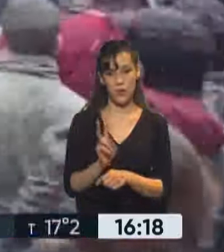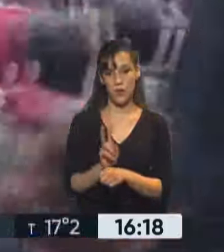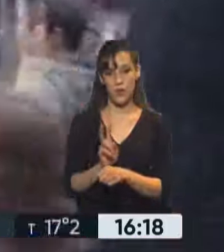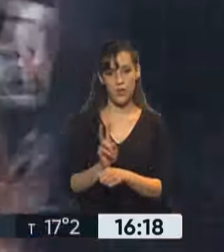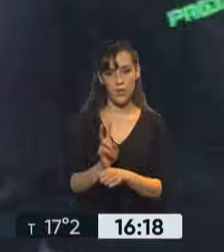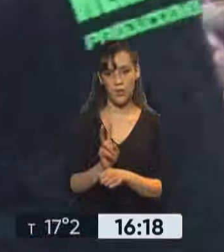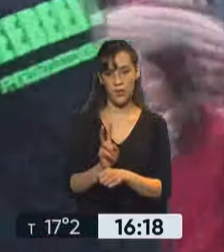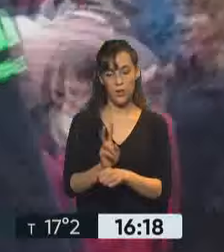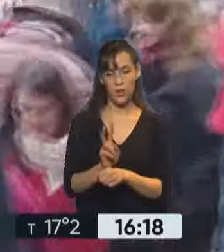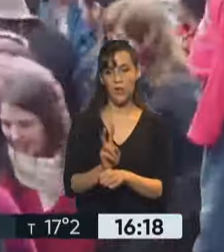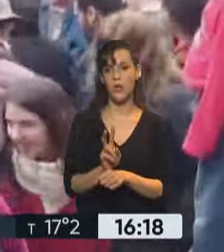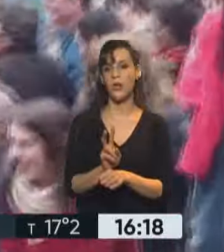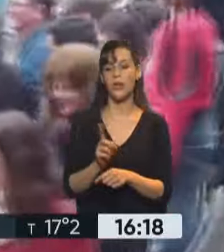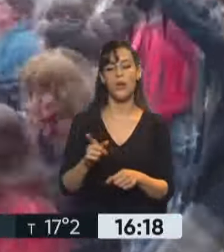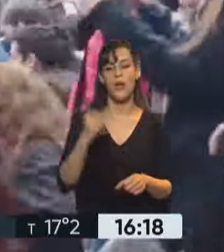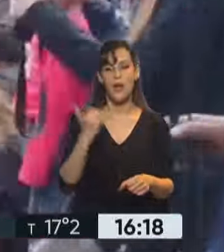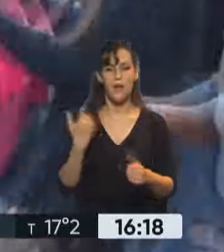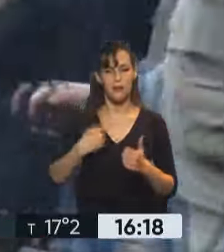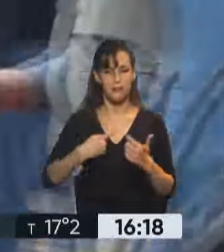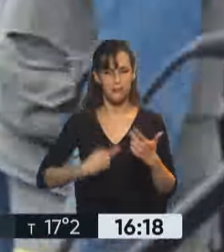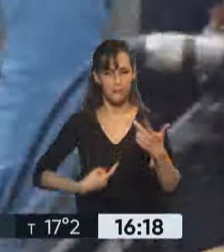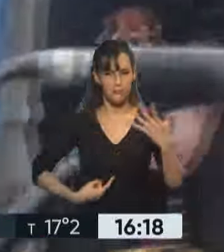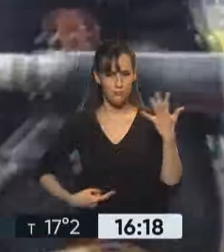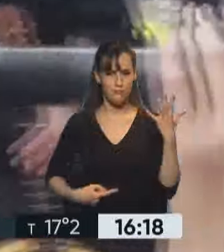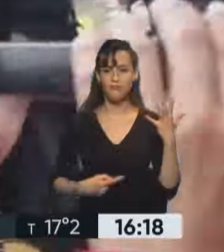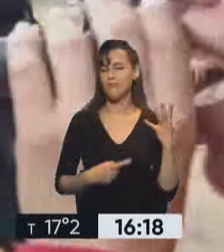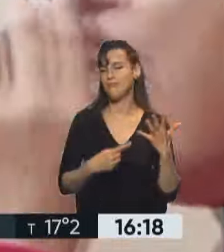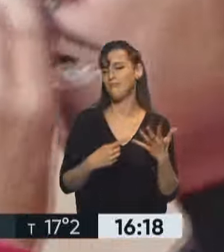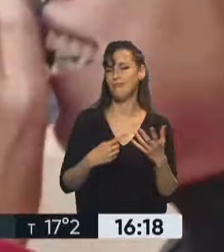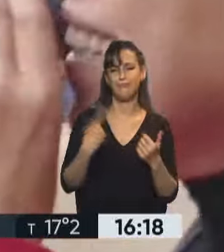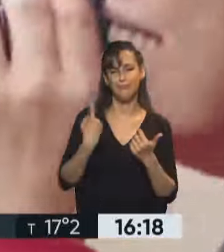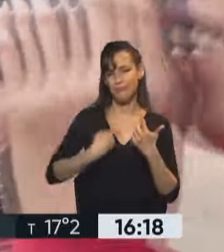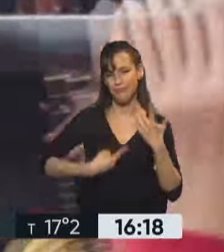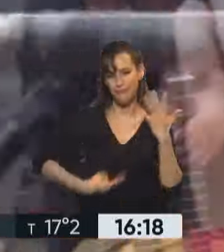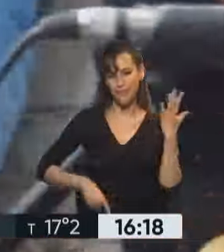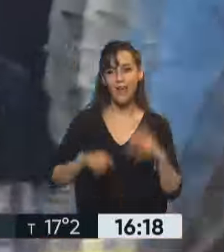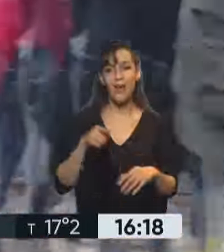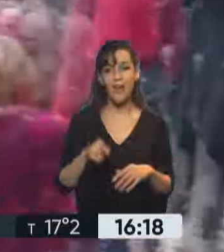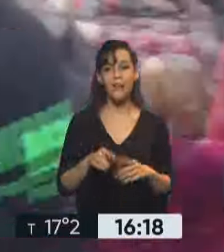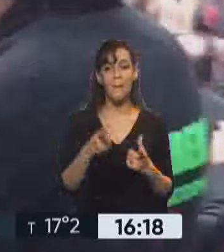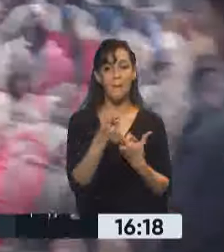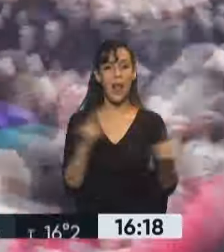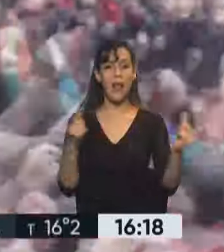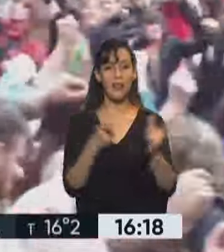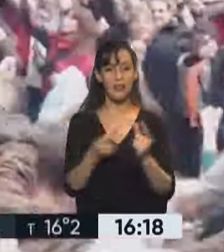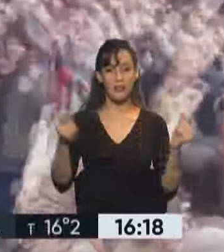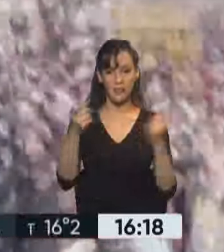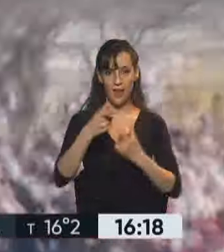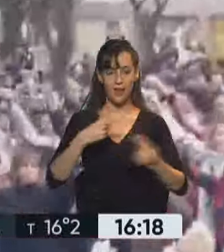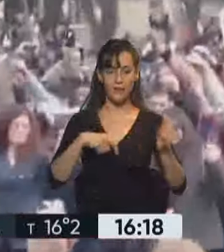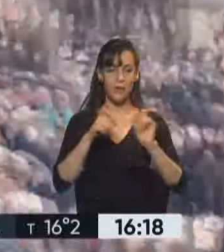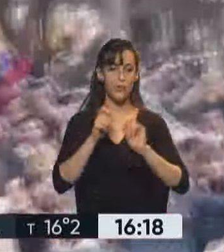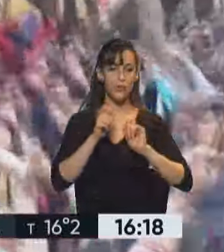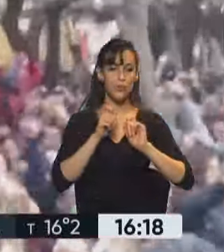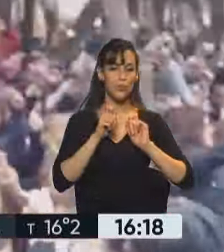los algarrobos, mistoles, chañares, itín, quebracho colorado. Son todas las plantas de nuestro Santiago querido que